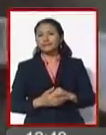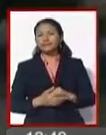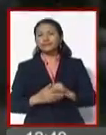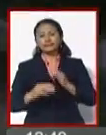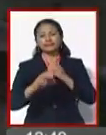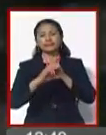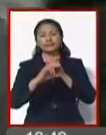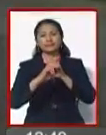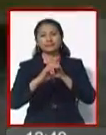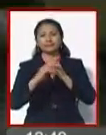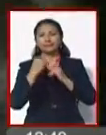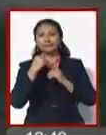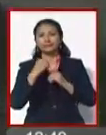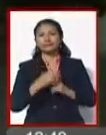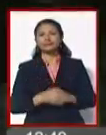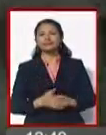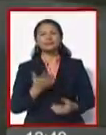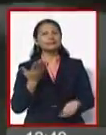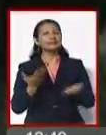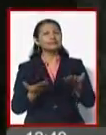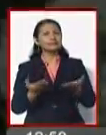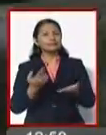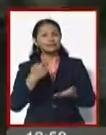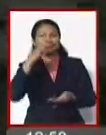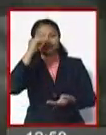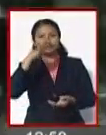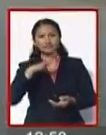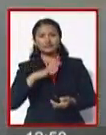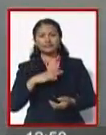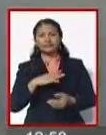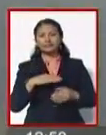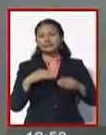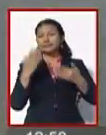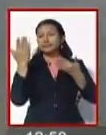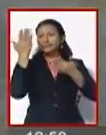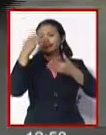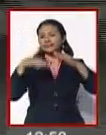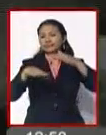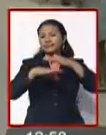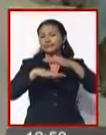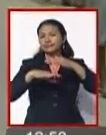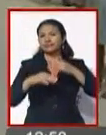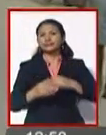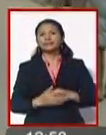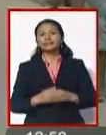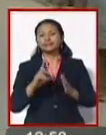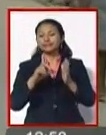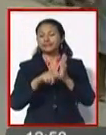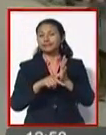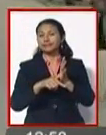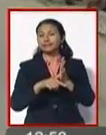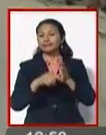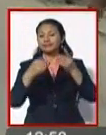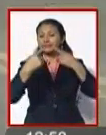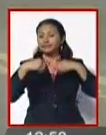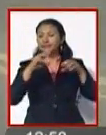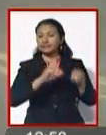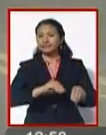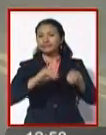bajo el camión, me imagino que buscando sombra, ¿no?, y bueno, cuando se